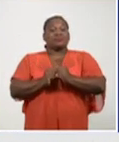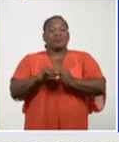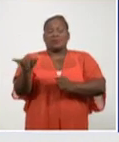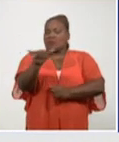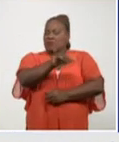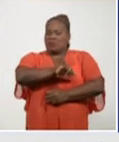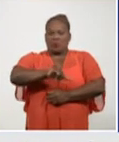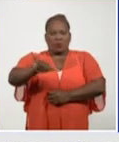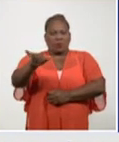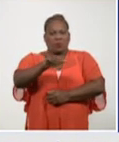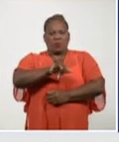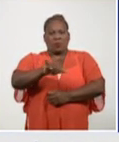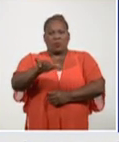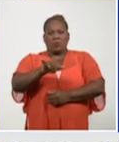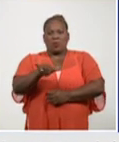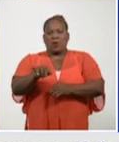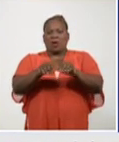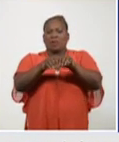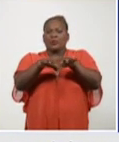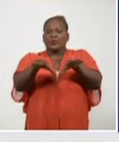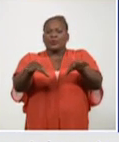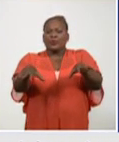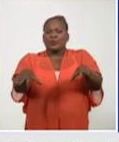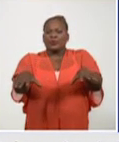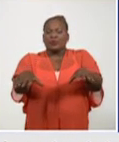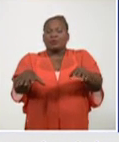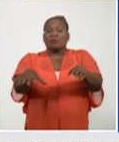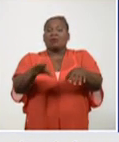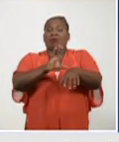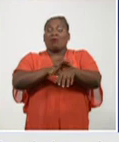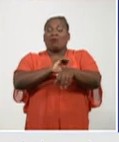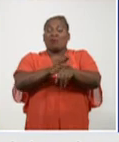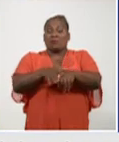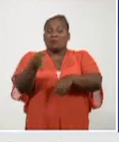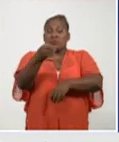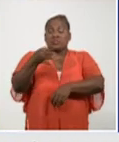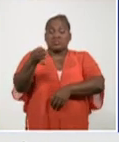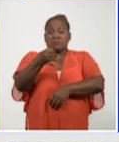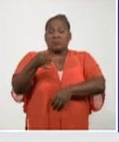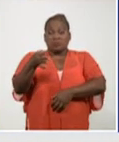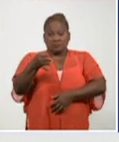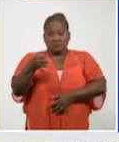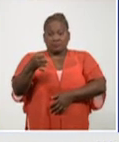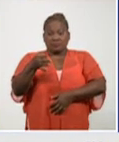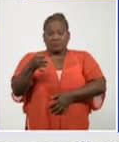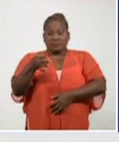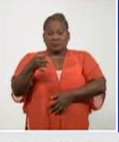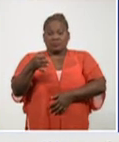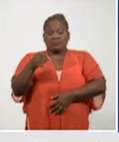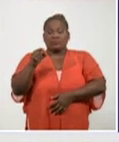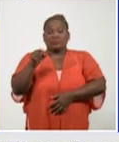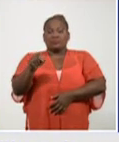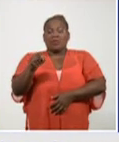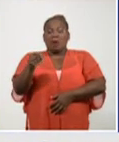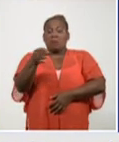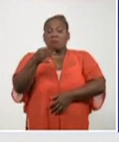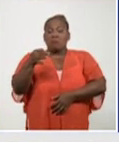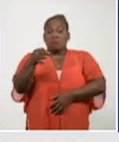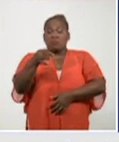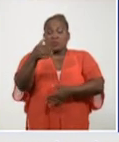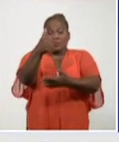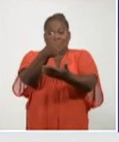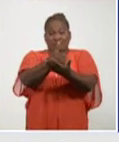igualmente una dispersión de casos en todos sus municipios. El municipio cabecera con la